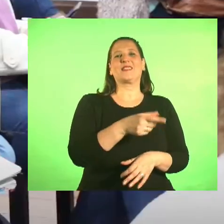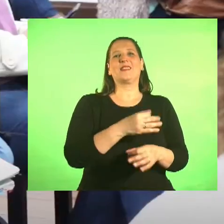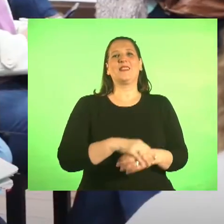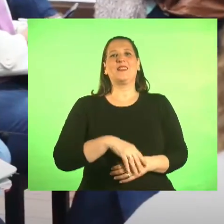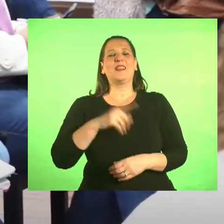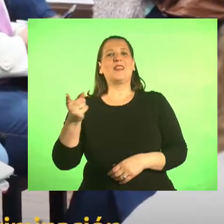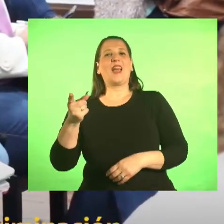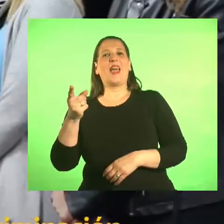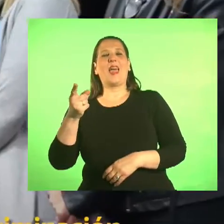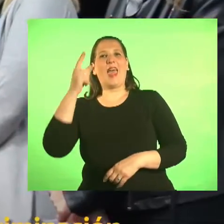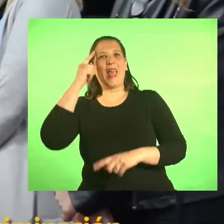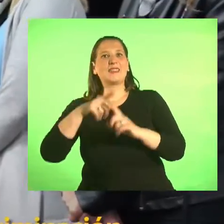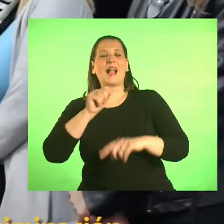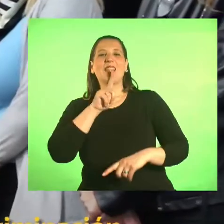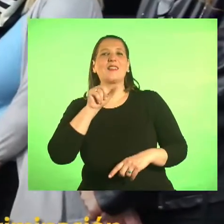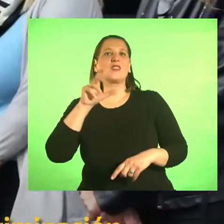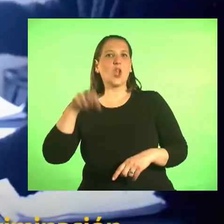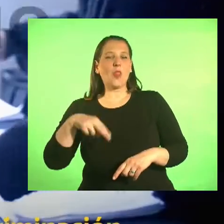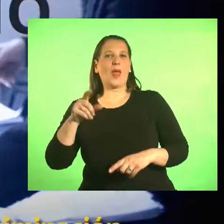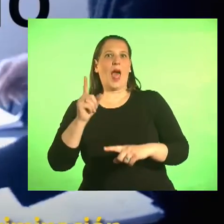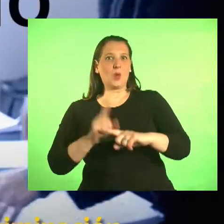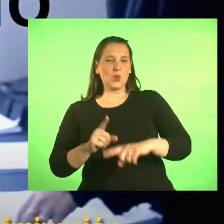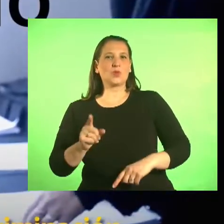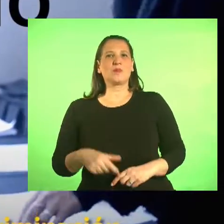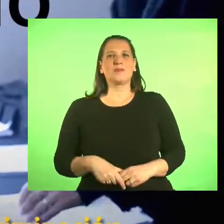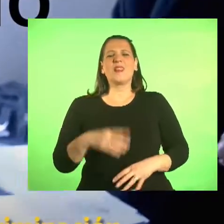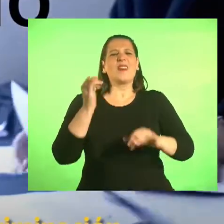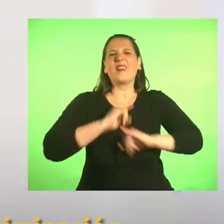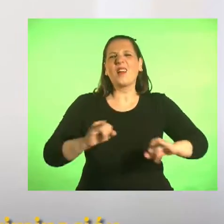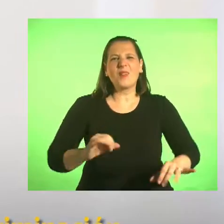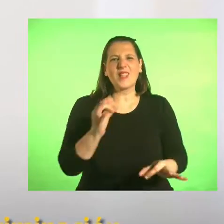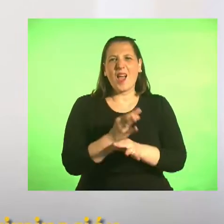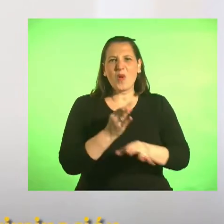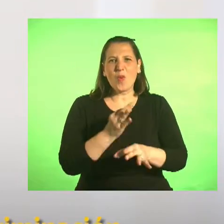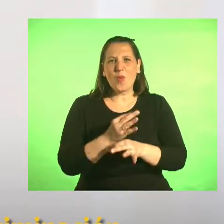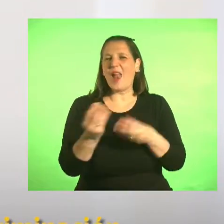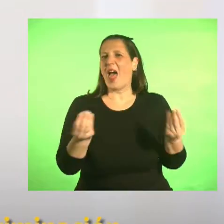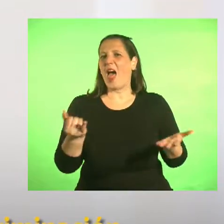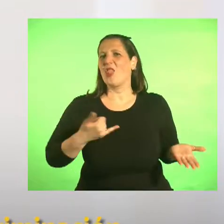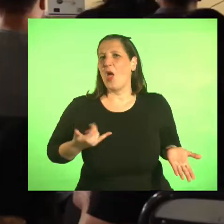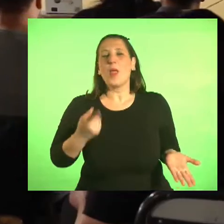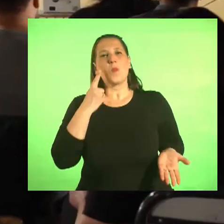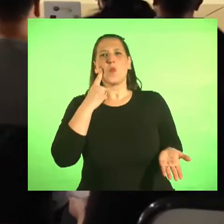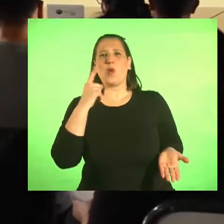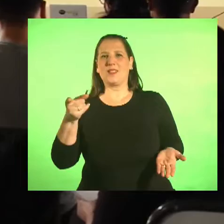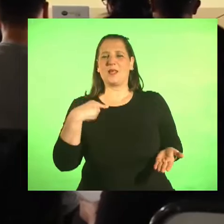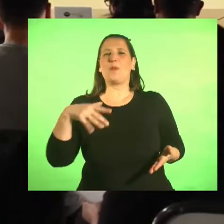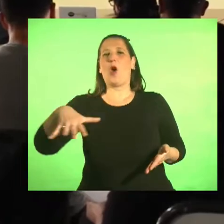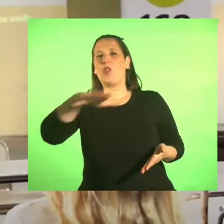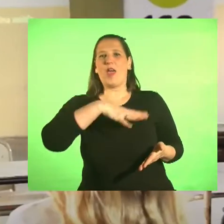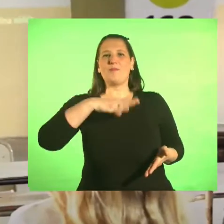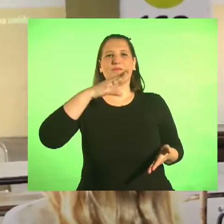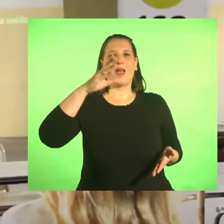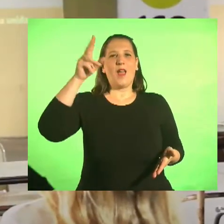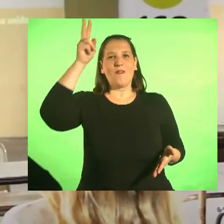Cruz. La campaña federal Escuela sin Discriminación se implementa en el municipio de Florencio Varela.